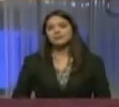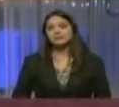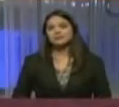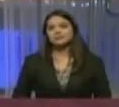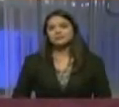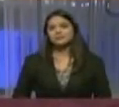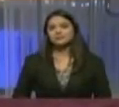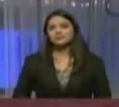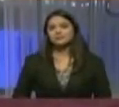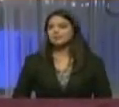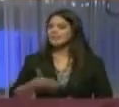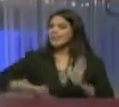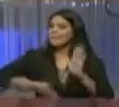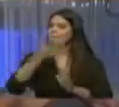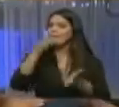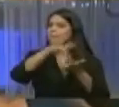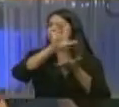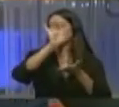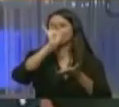Carrizo.